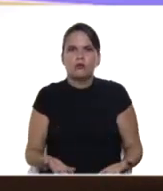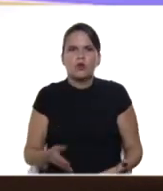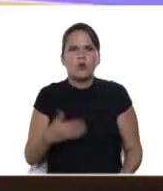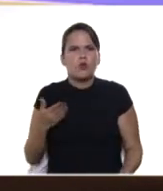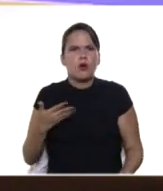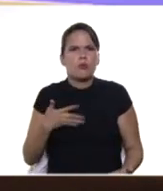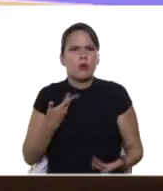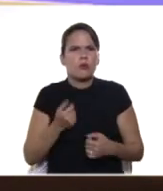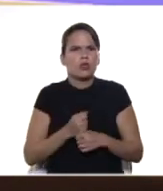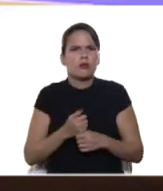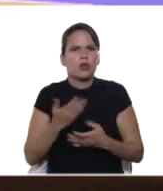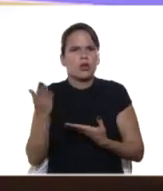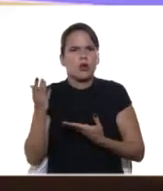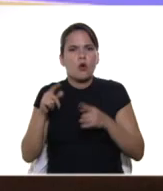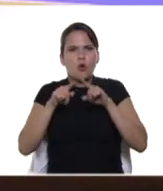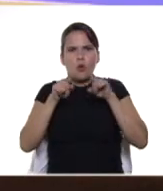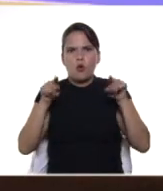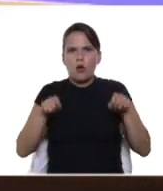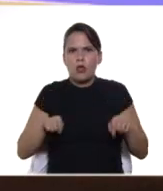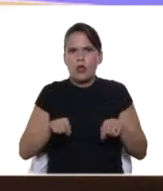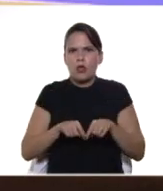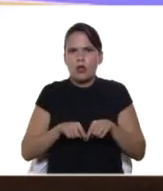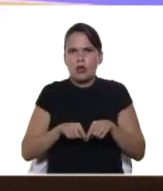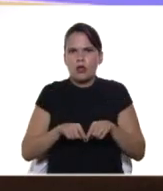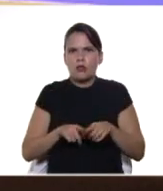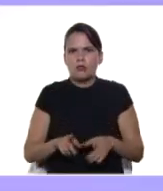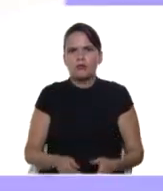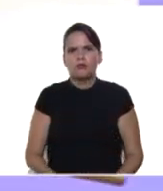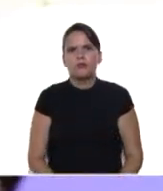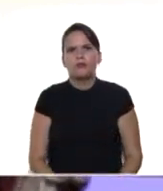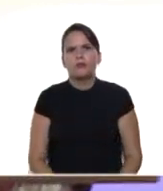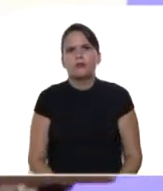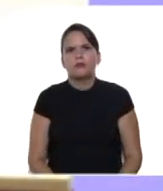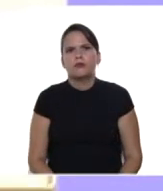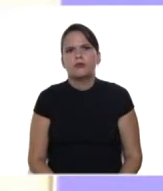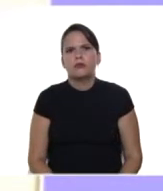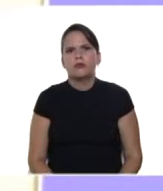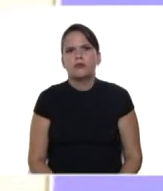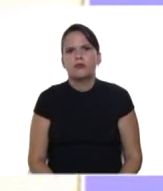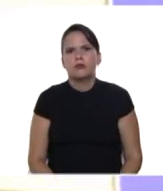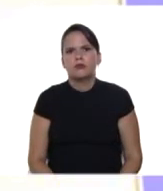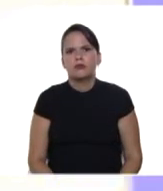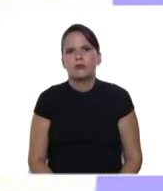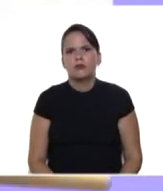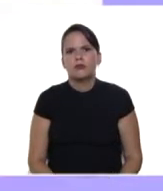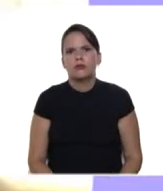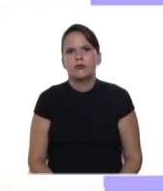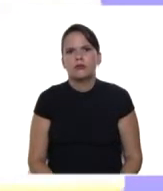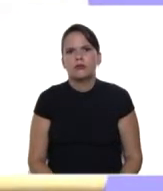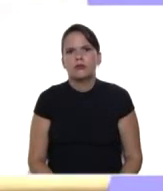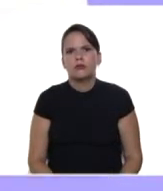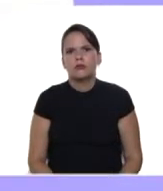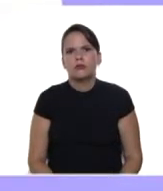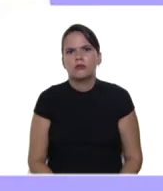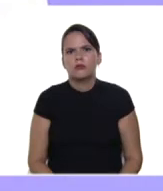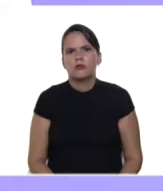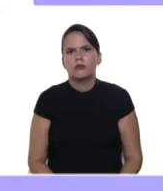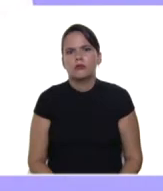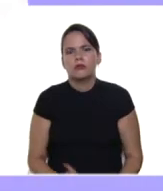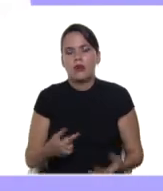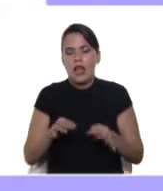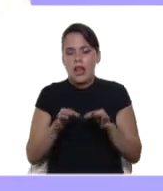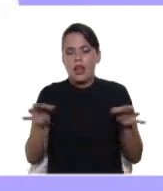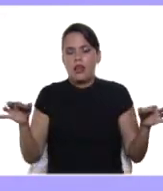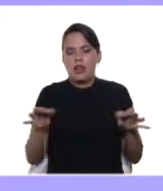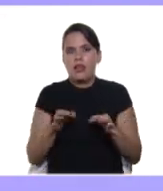acá? ¿Un cuadrado o cuadrilátero? Tomamos entonces las